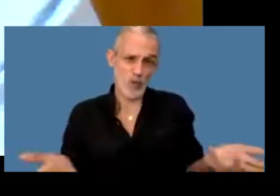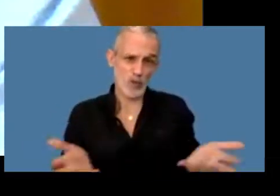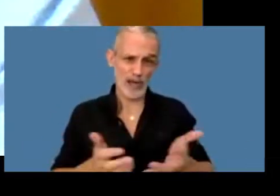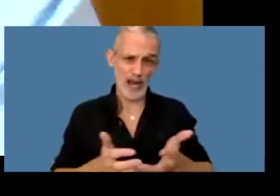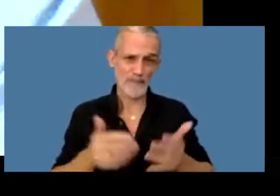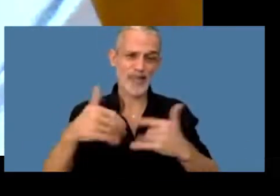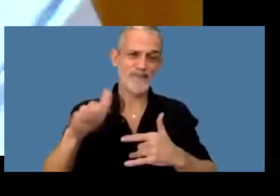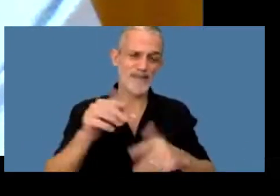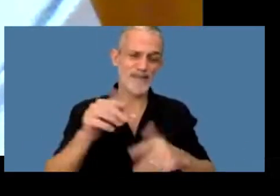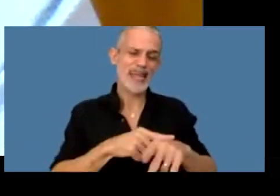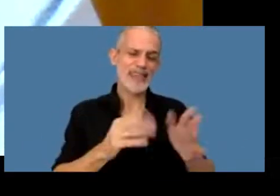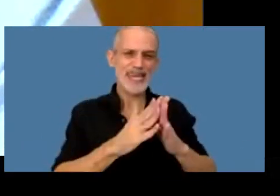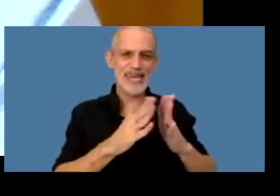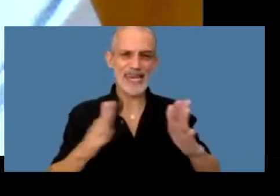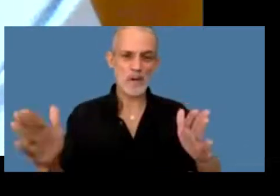un tiempo